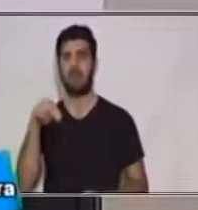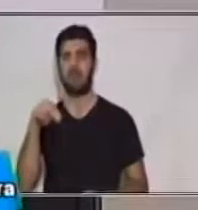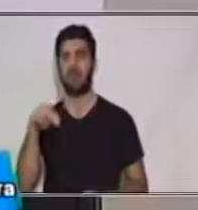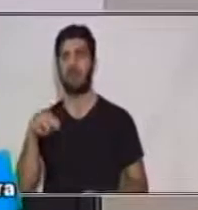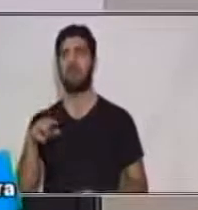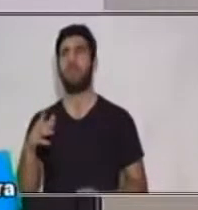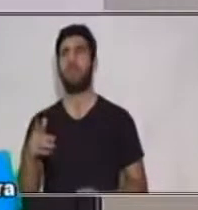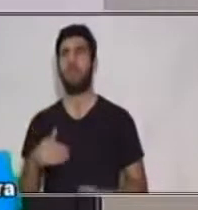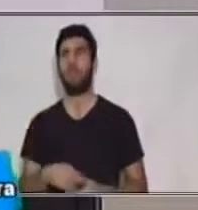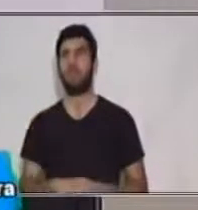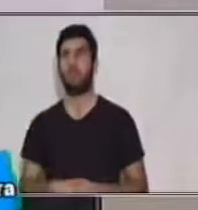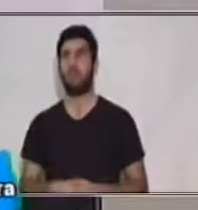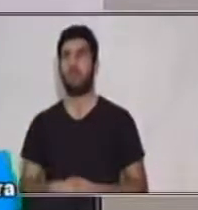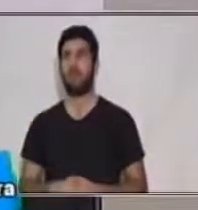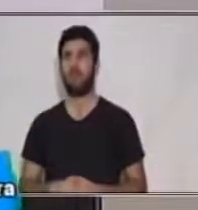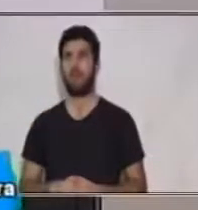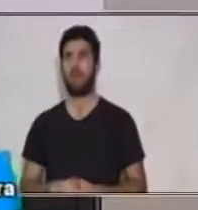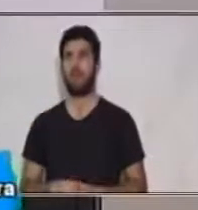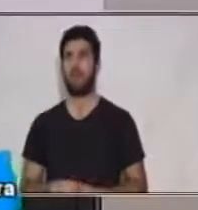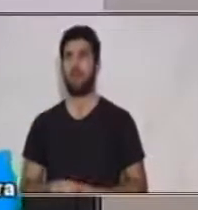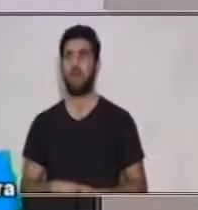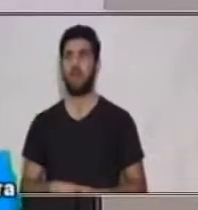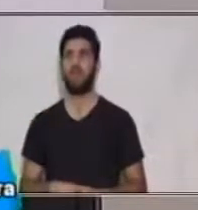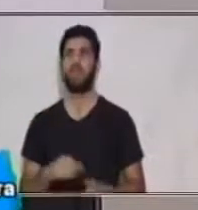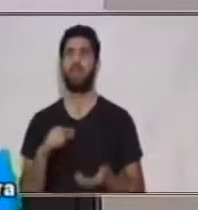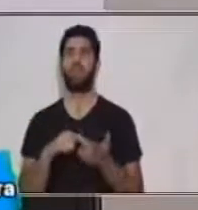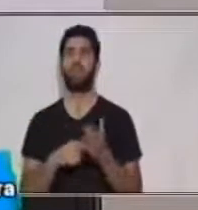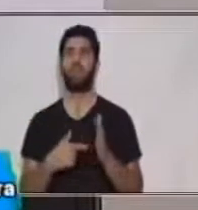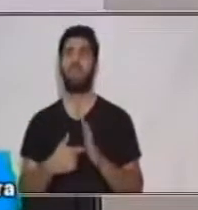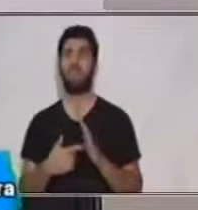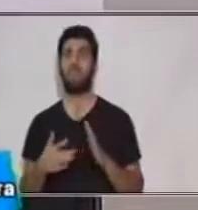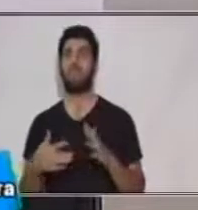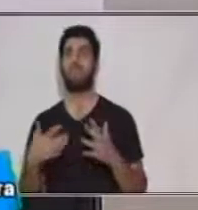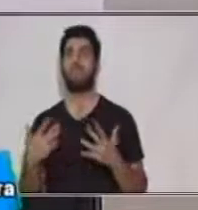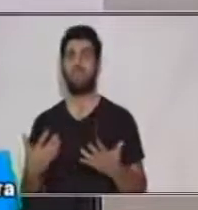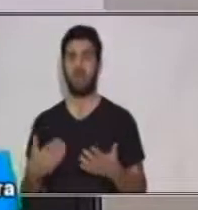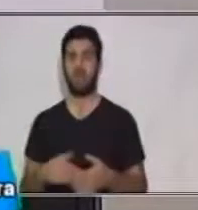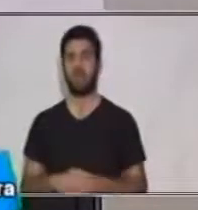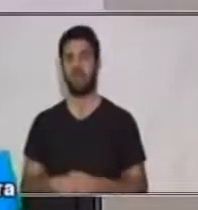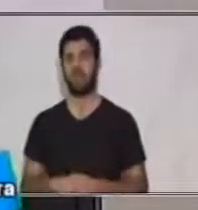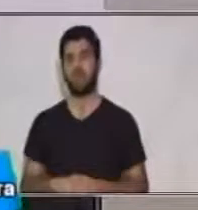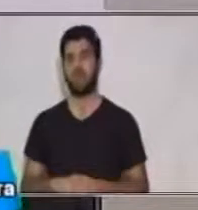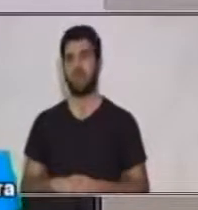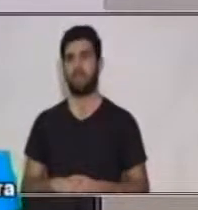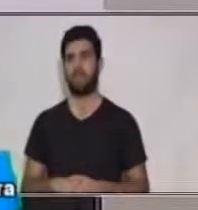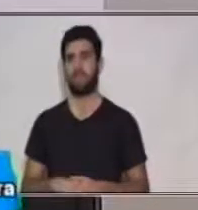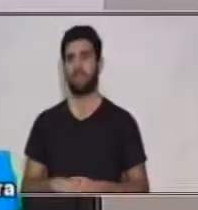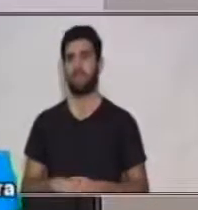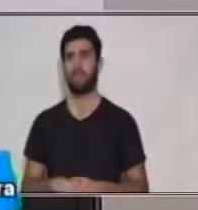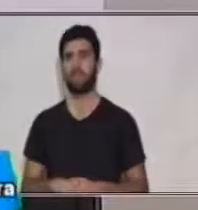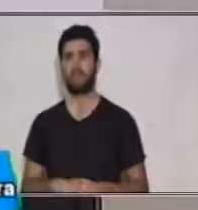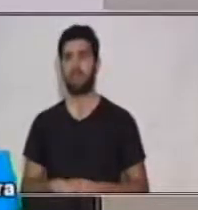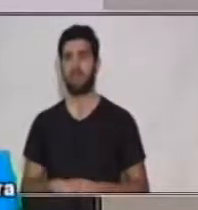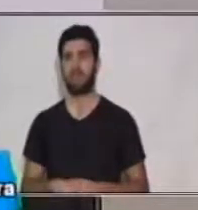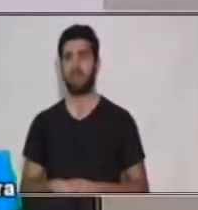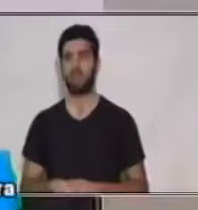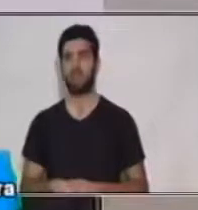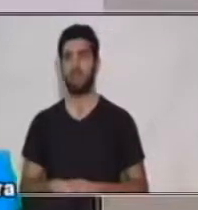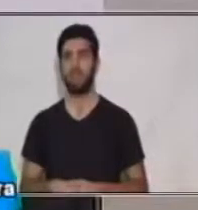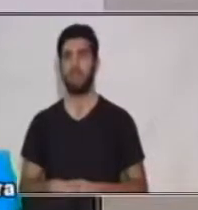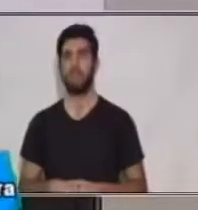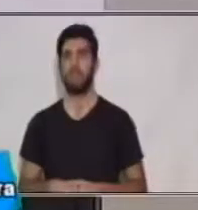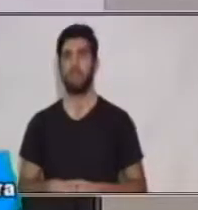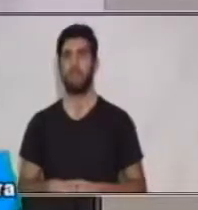ver, herman, ¿sí? Recuérdense que es la base o raíz. Herman